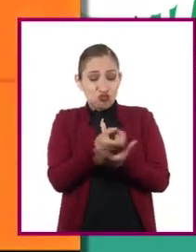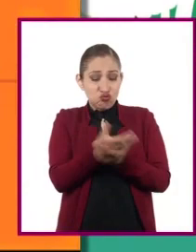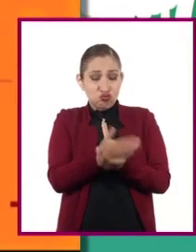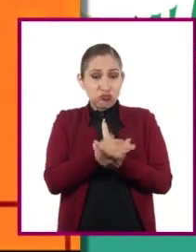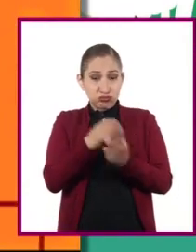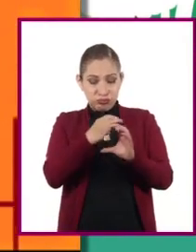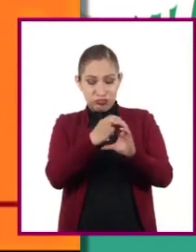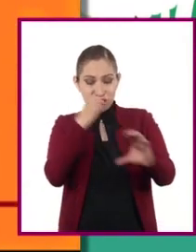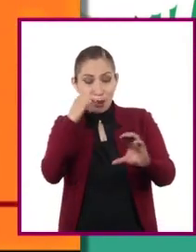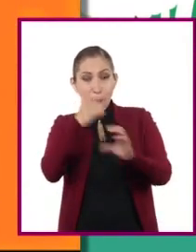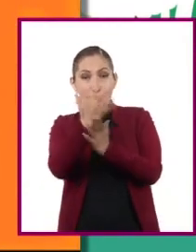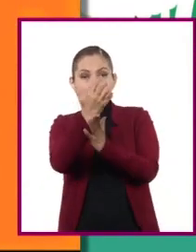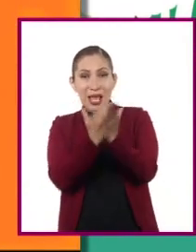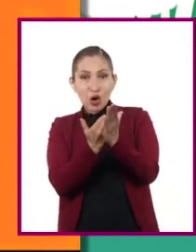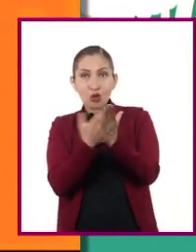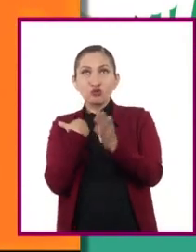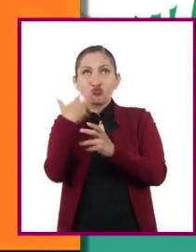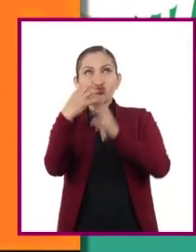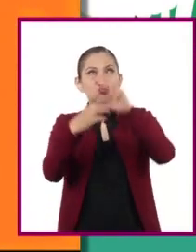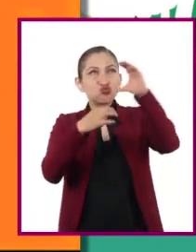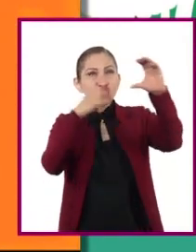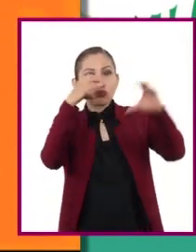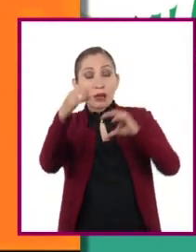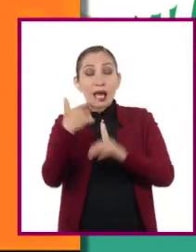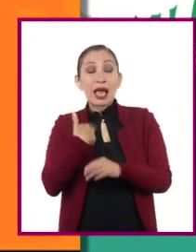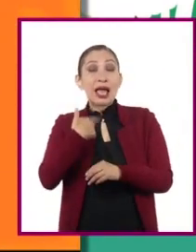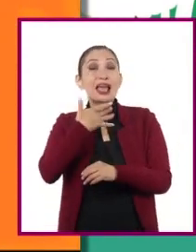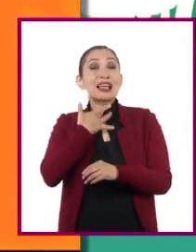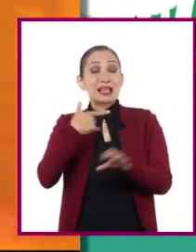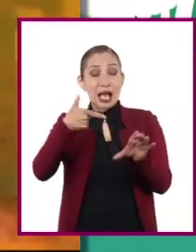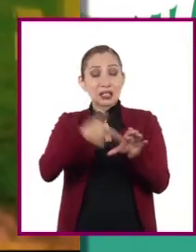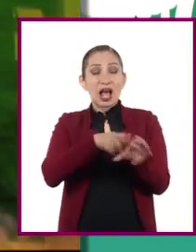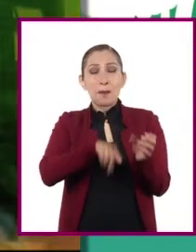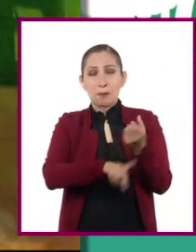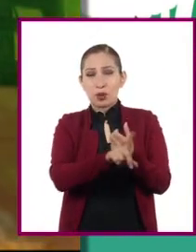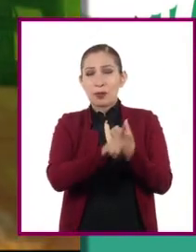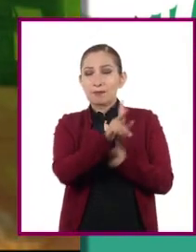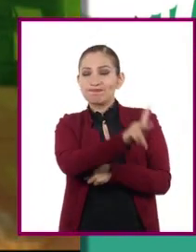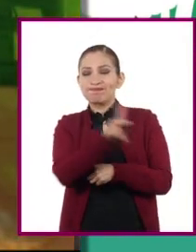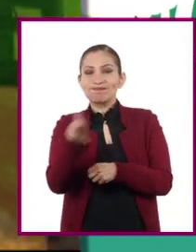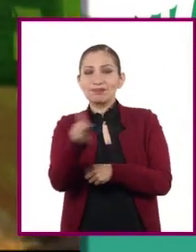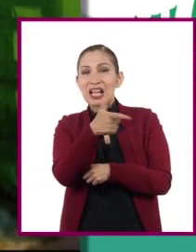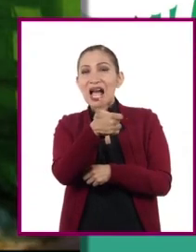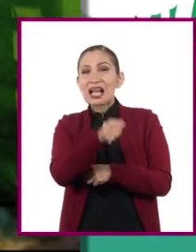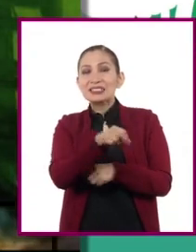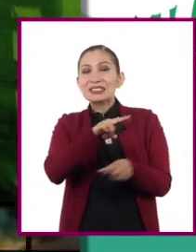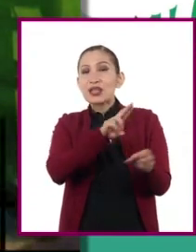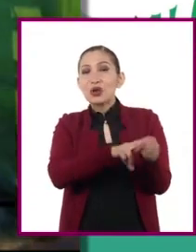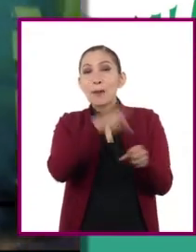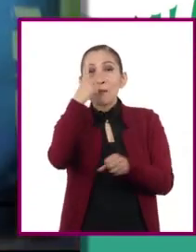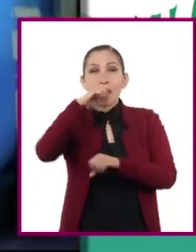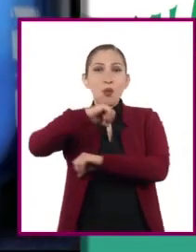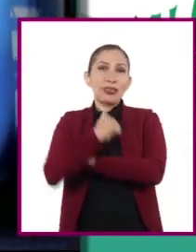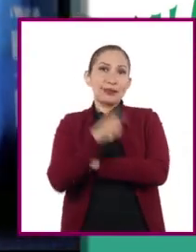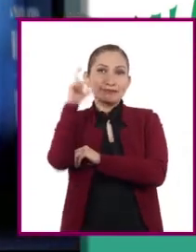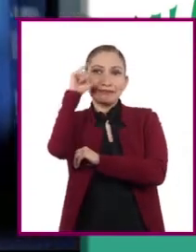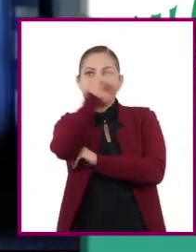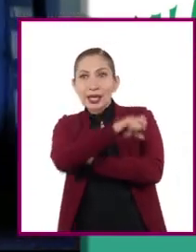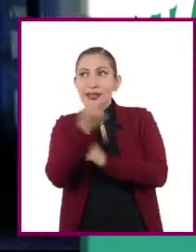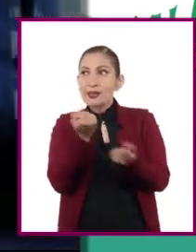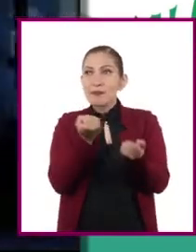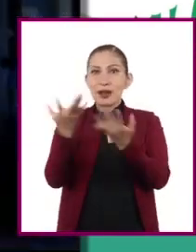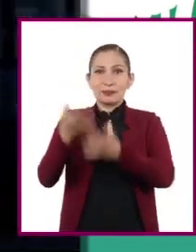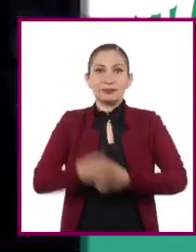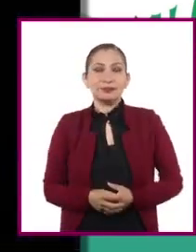utilizar convertidores catalíticos. La gasolina presenta problemas semejantes al gas natural para su almacenamiento y